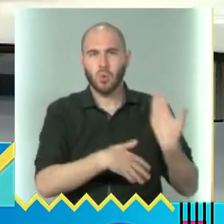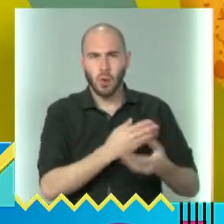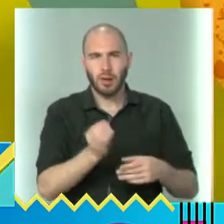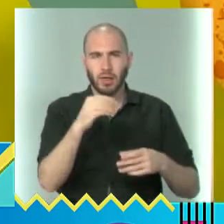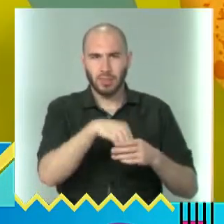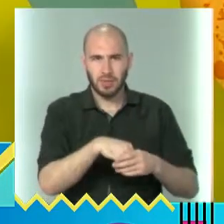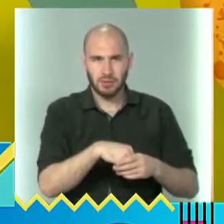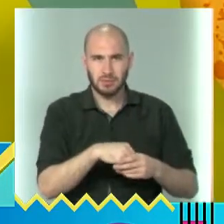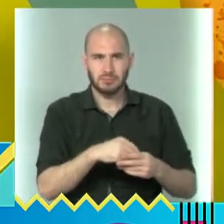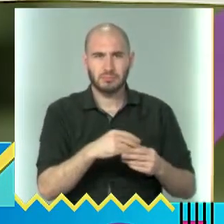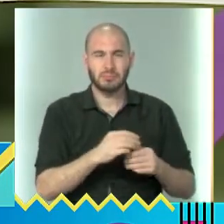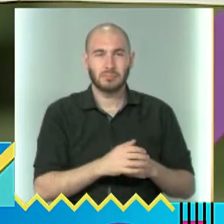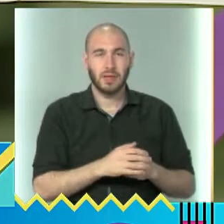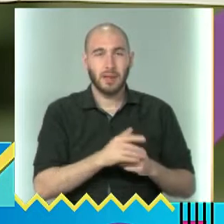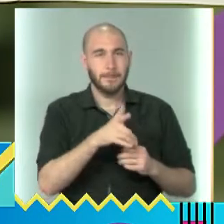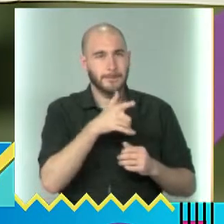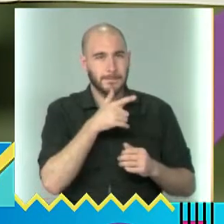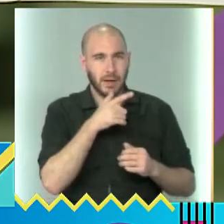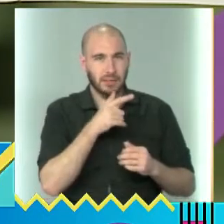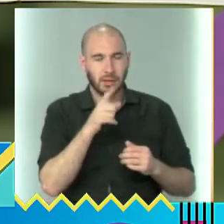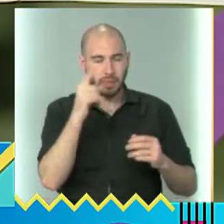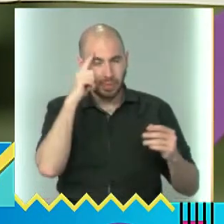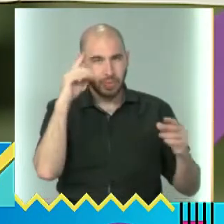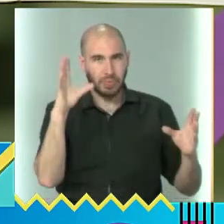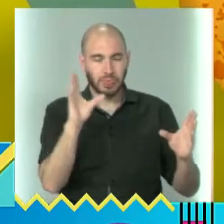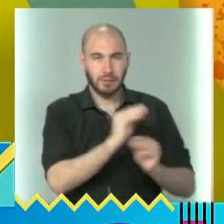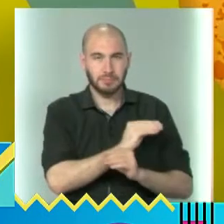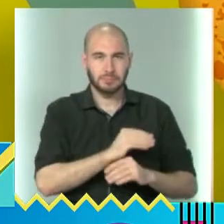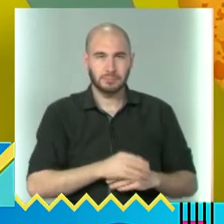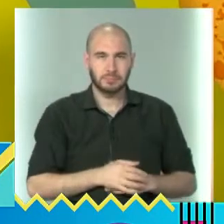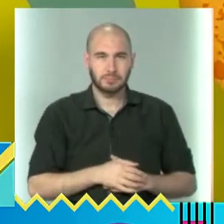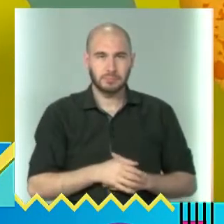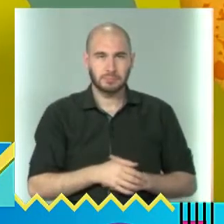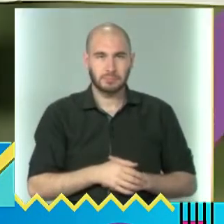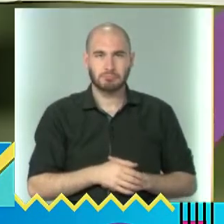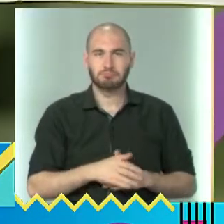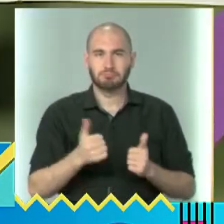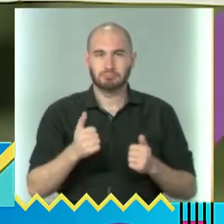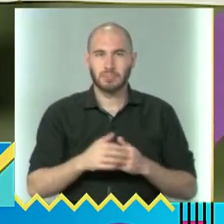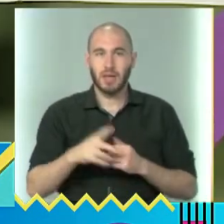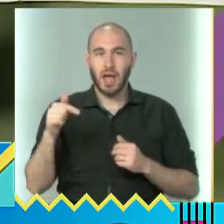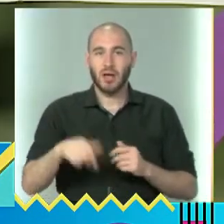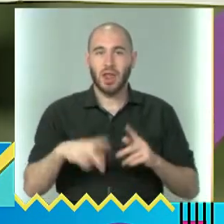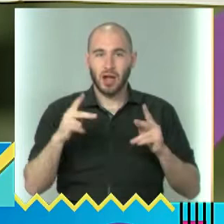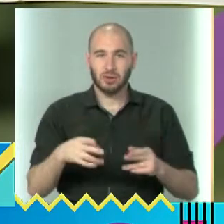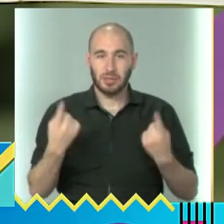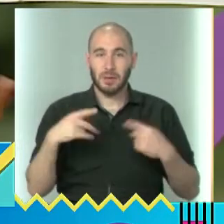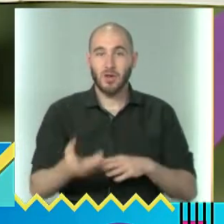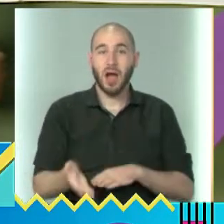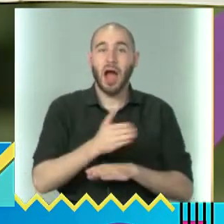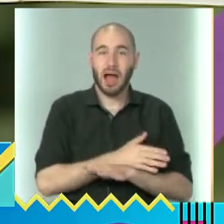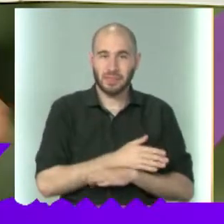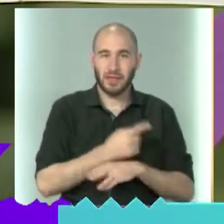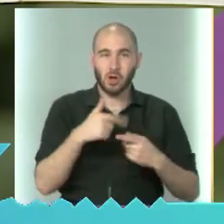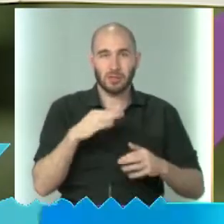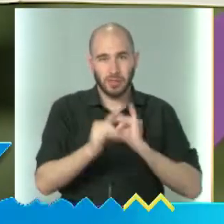en el uso de las redes y parece nublar la otra perspectiva, ¿no? Bien, sí, nos vamos a ir al corte, pero antes yo, y algo